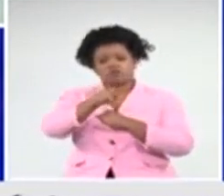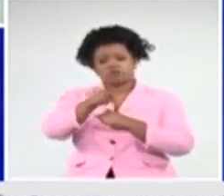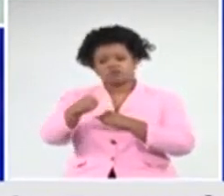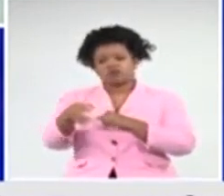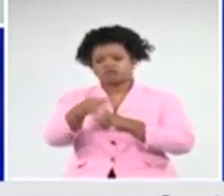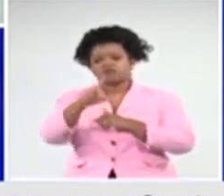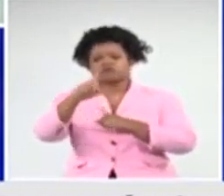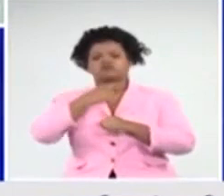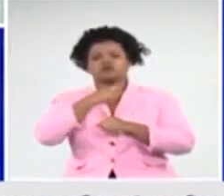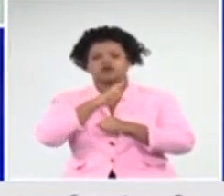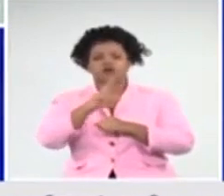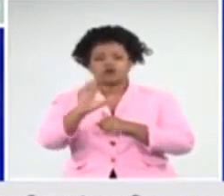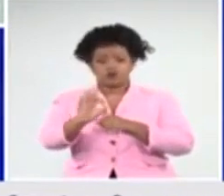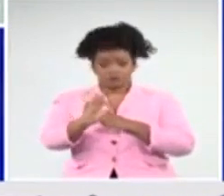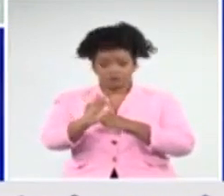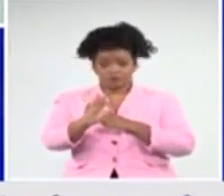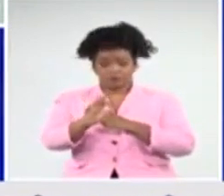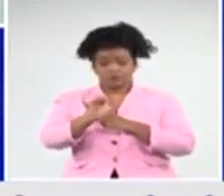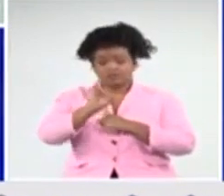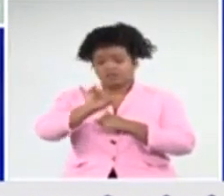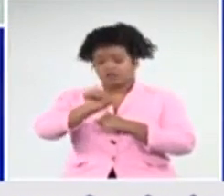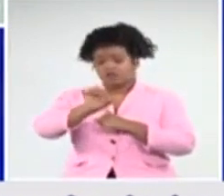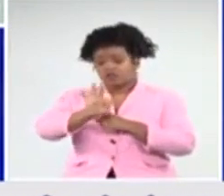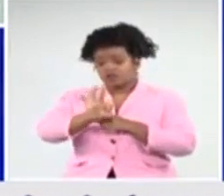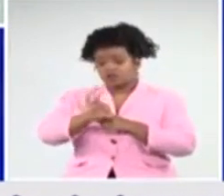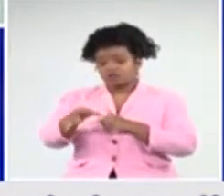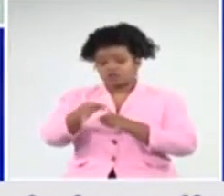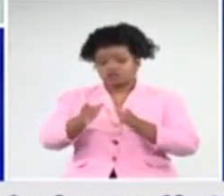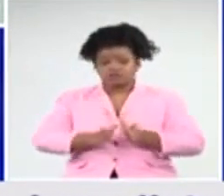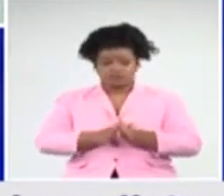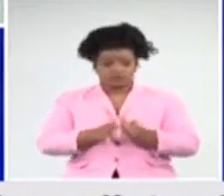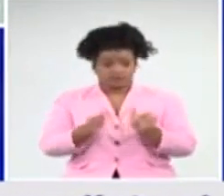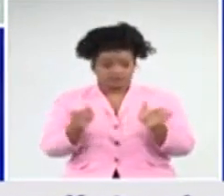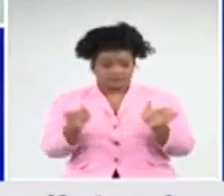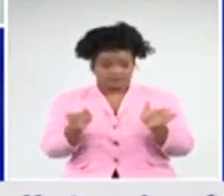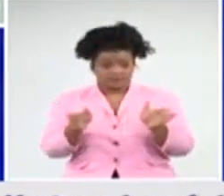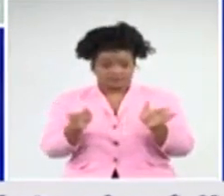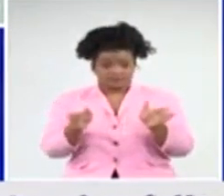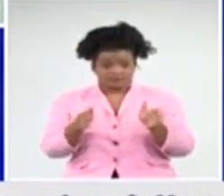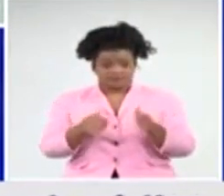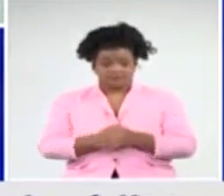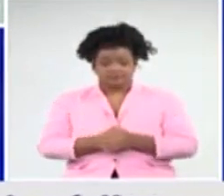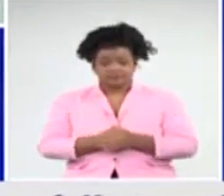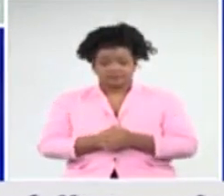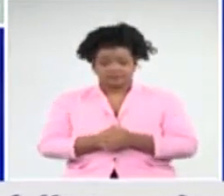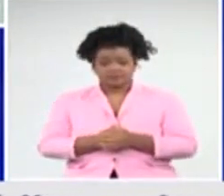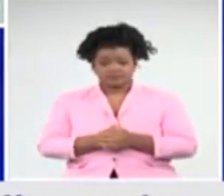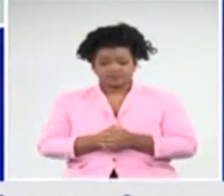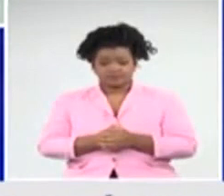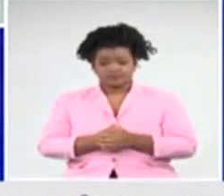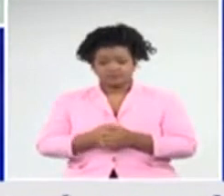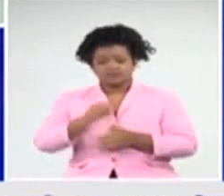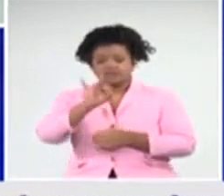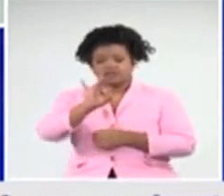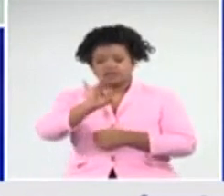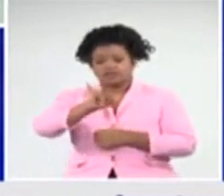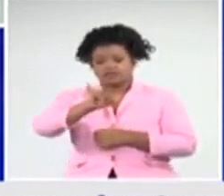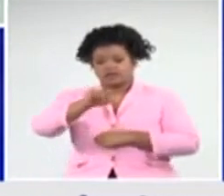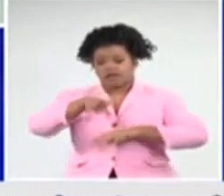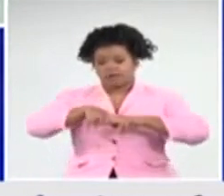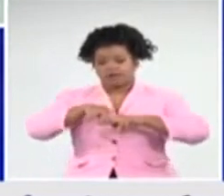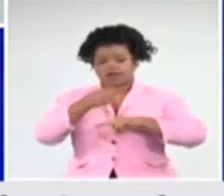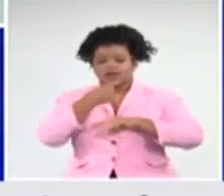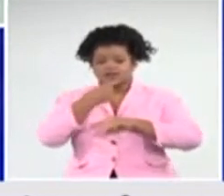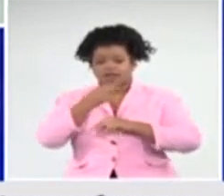Cerro, 78 en San Miguel del Padrón, 76 en Habana Vieja, 75